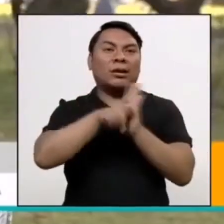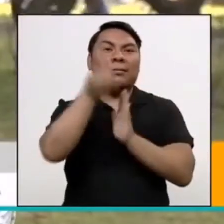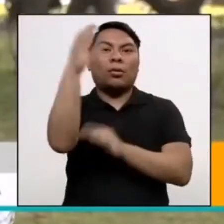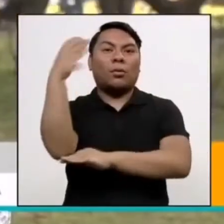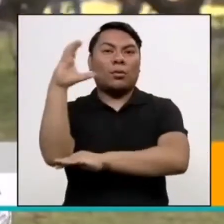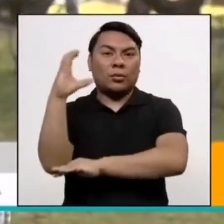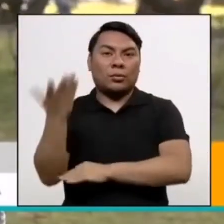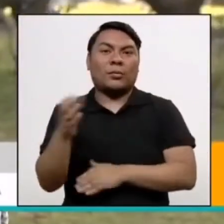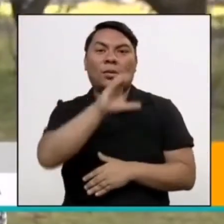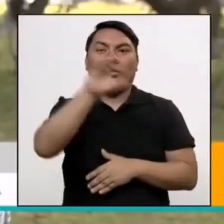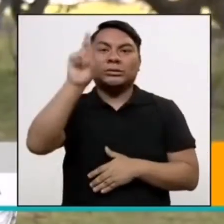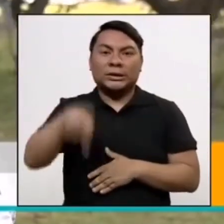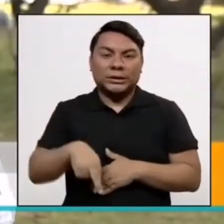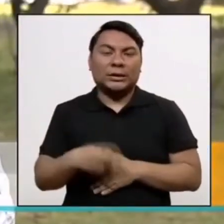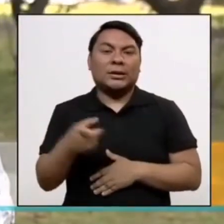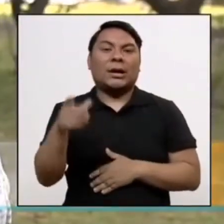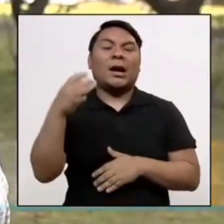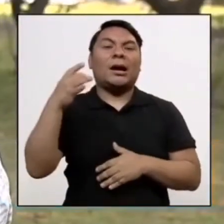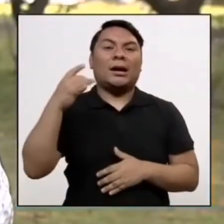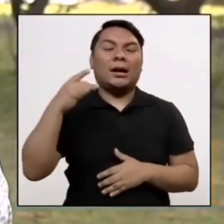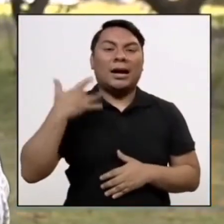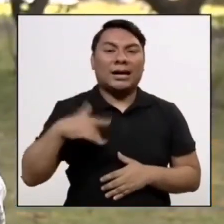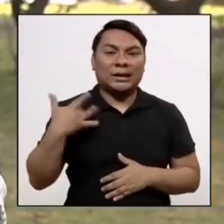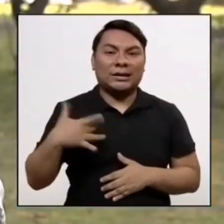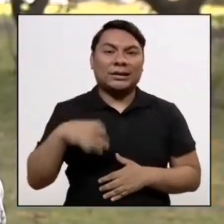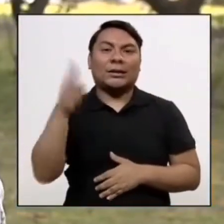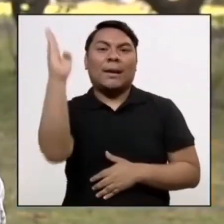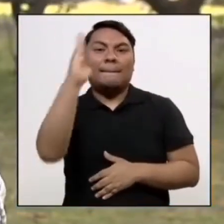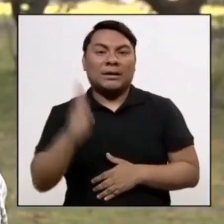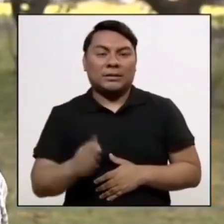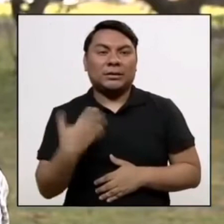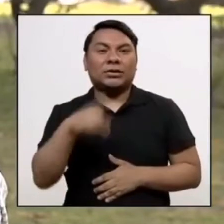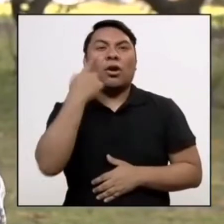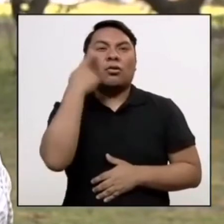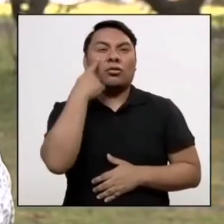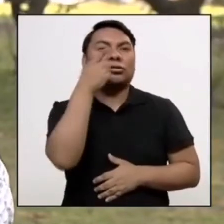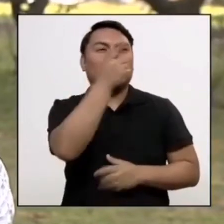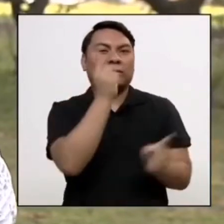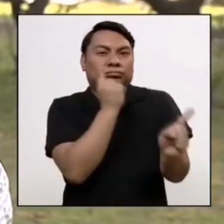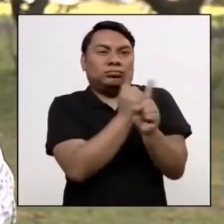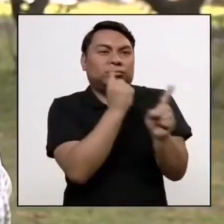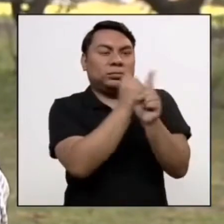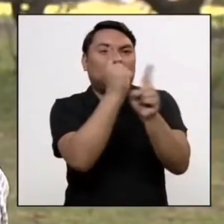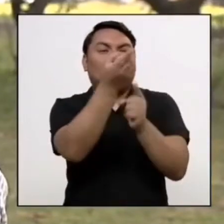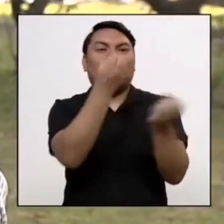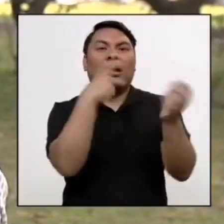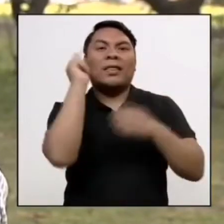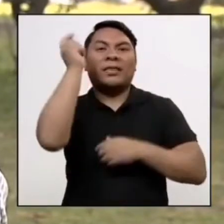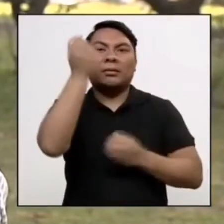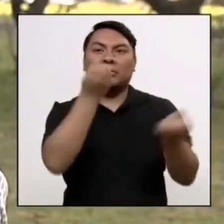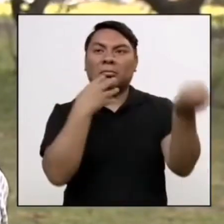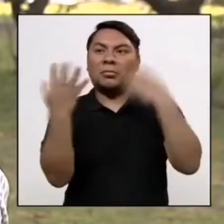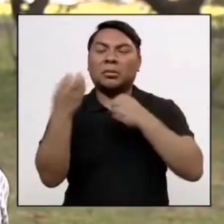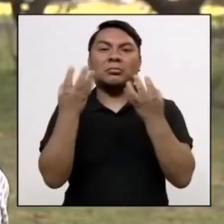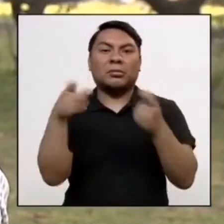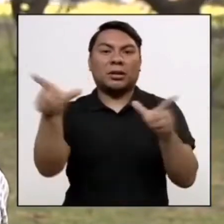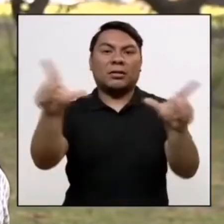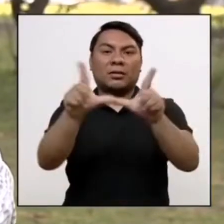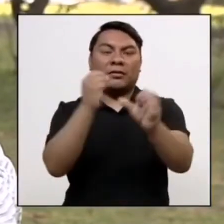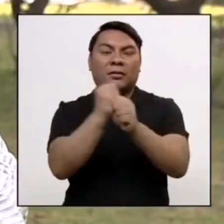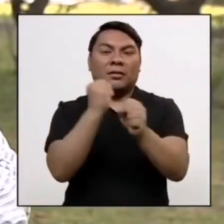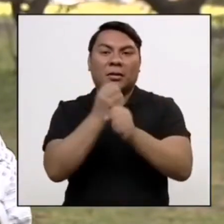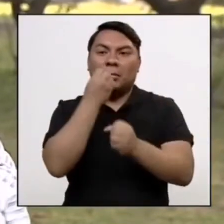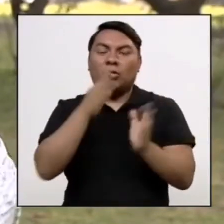Colombia, de Costa Rica, de Argentina, de Brasil, que las conocemos muy cercanas y donde, bueno, el teletrabajo ha tenido el impulso